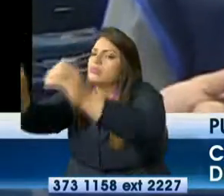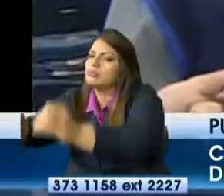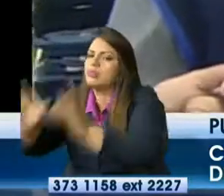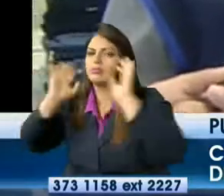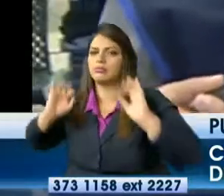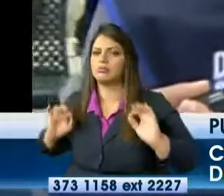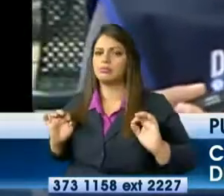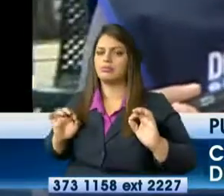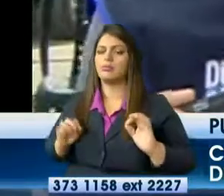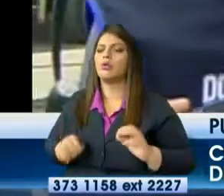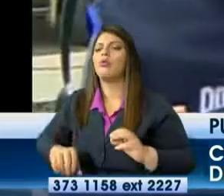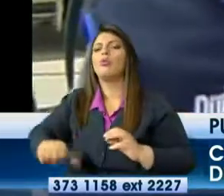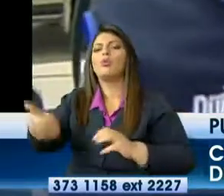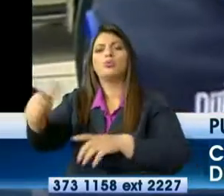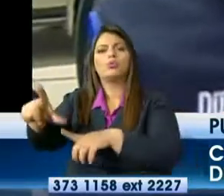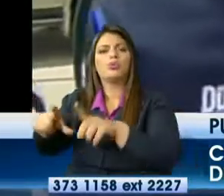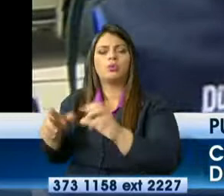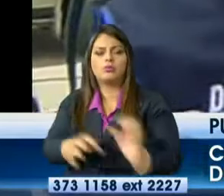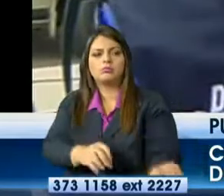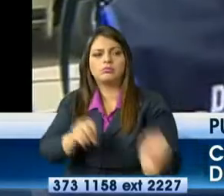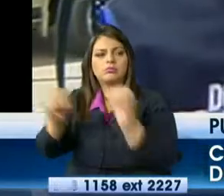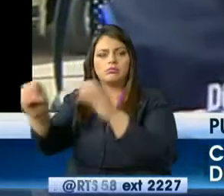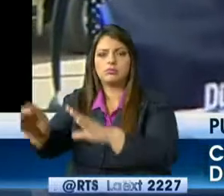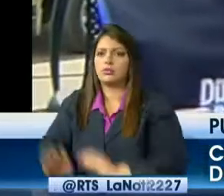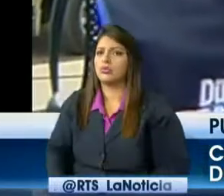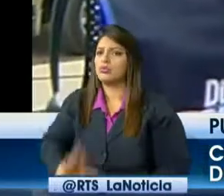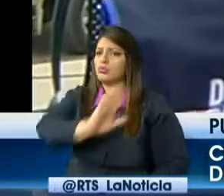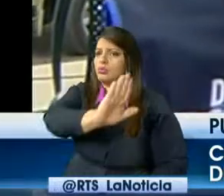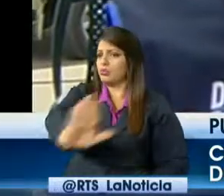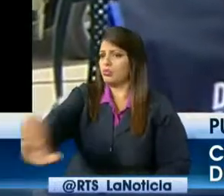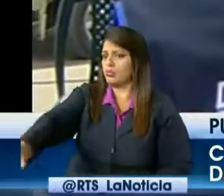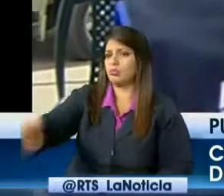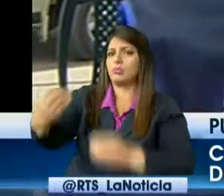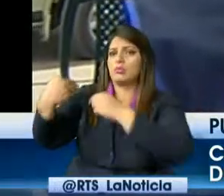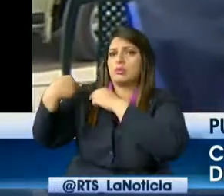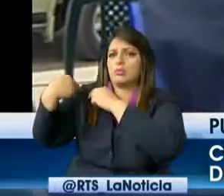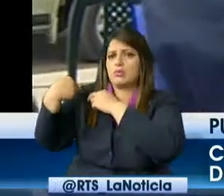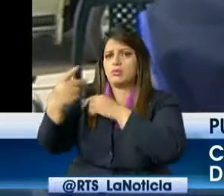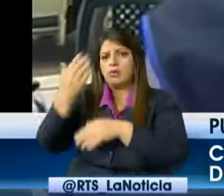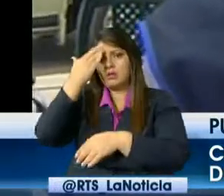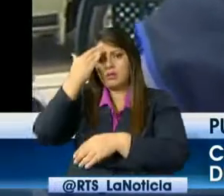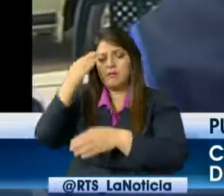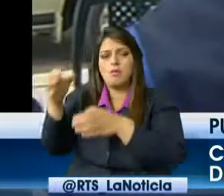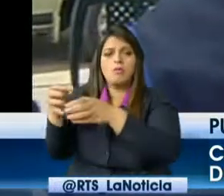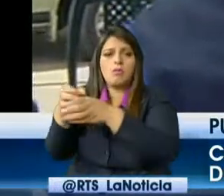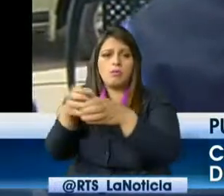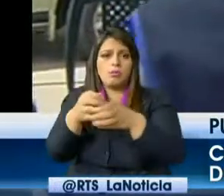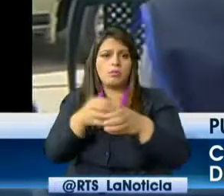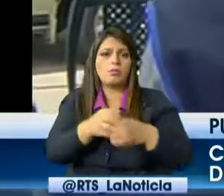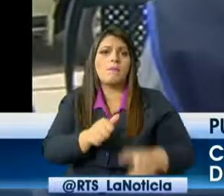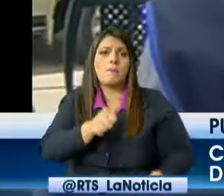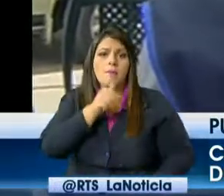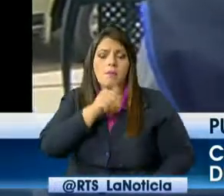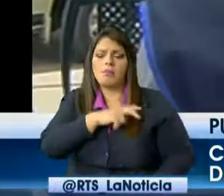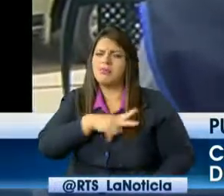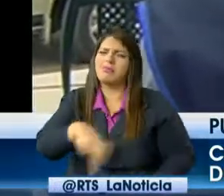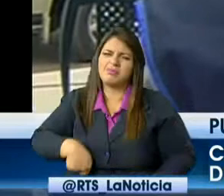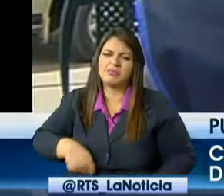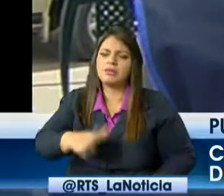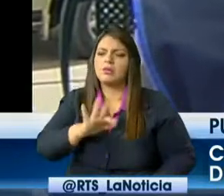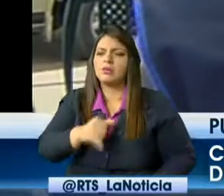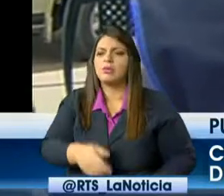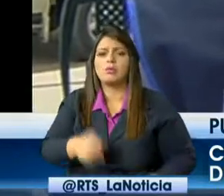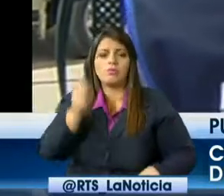porque es gestión de ellos como asociaciones privadas, ¿ya? Que consigan su local, que consigan